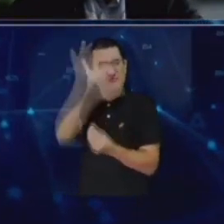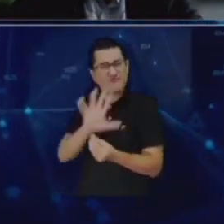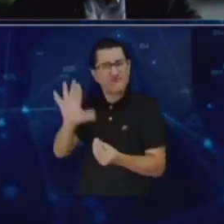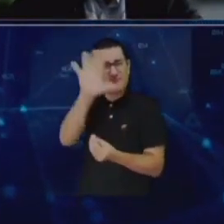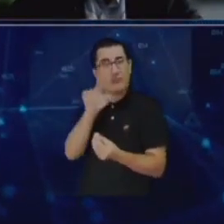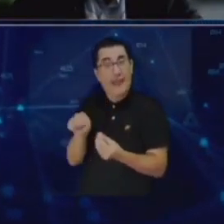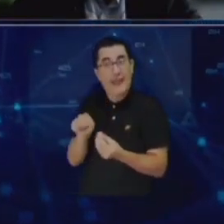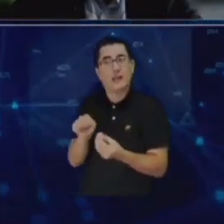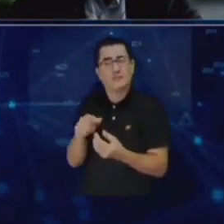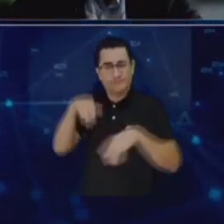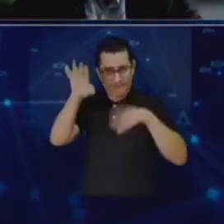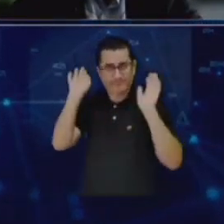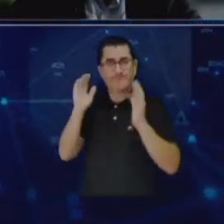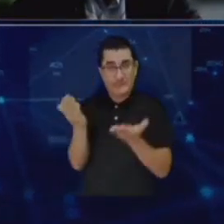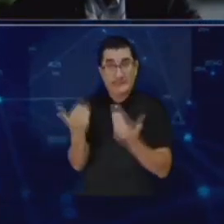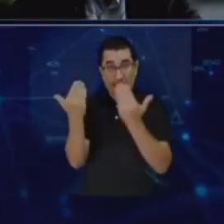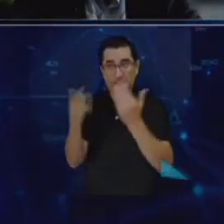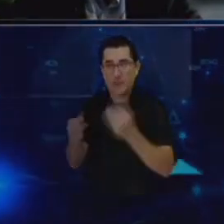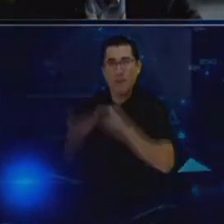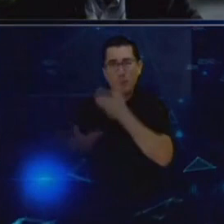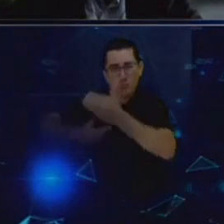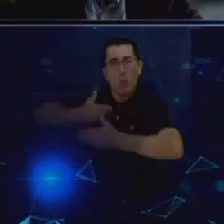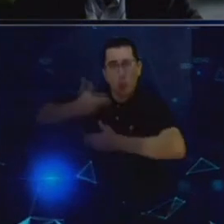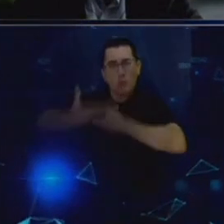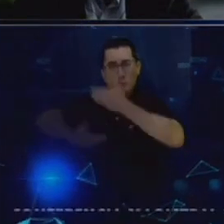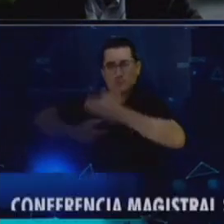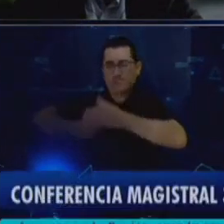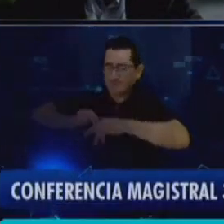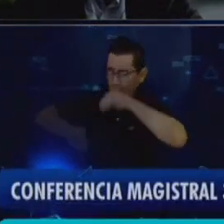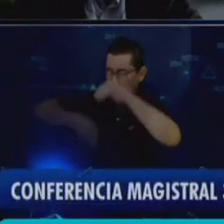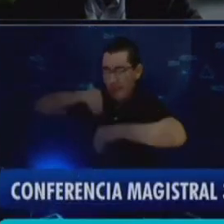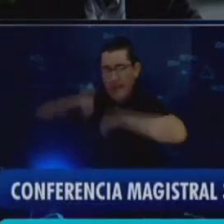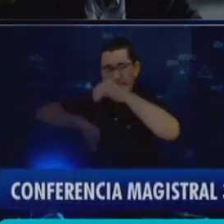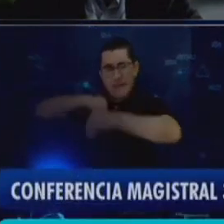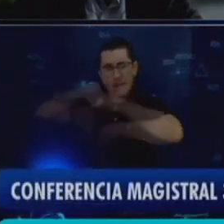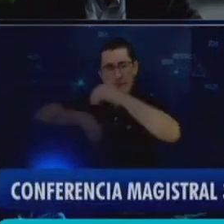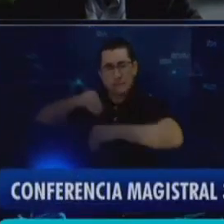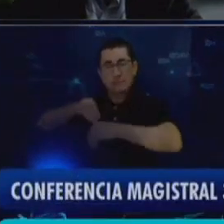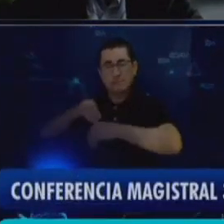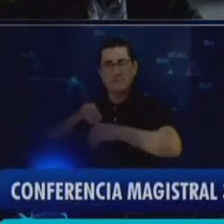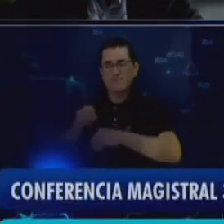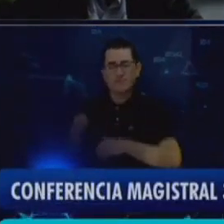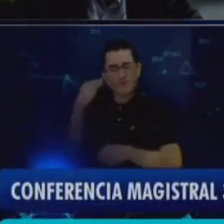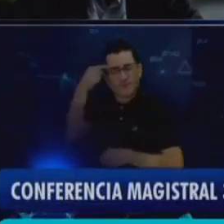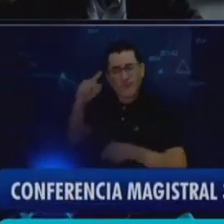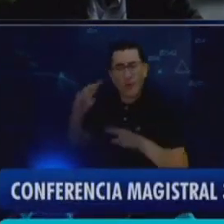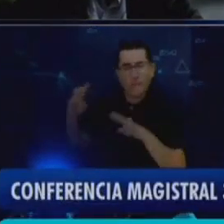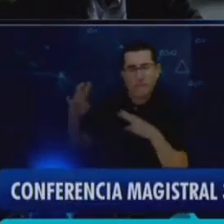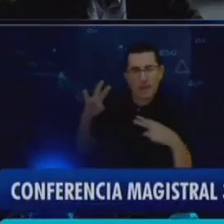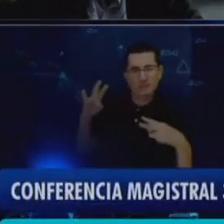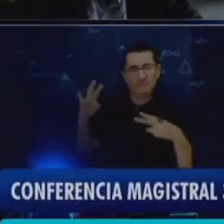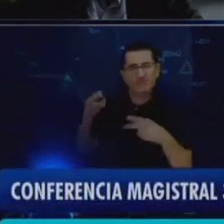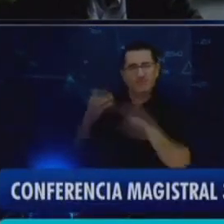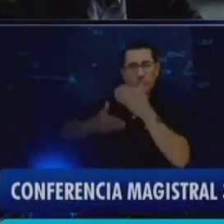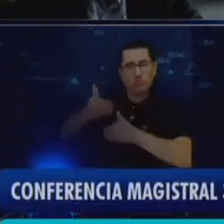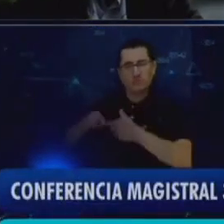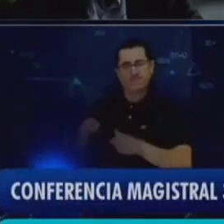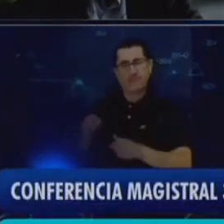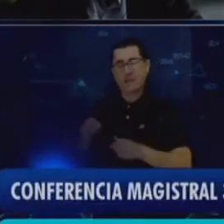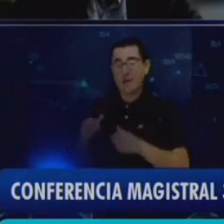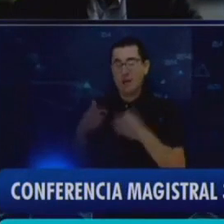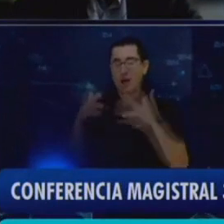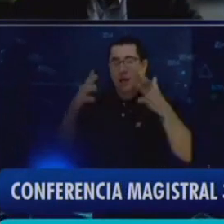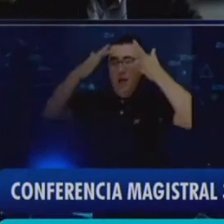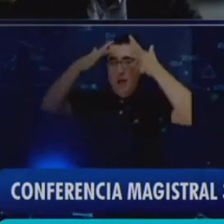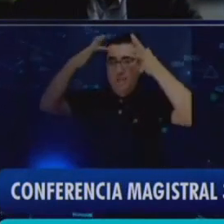cuales precisamente se va construyendo toda esta perspectiva que finalmente aterriza en una conferencia